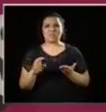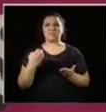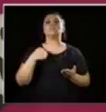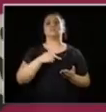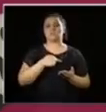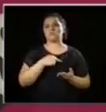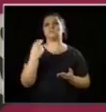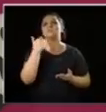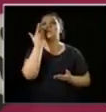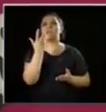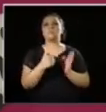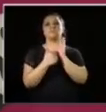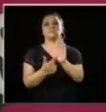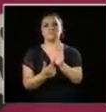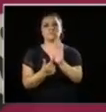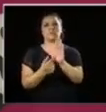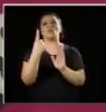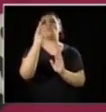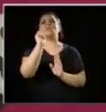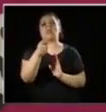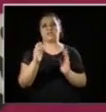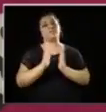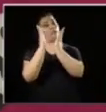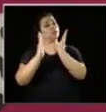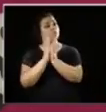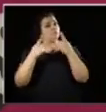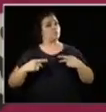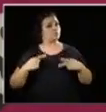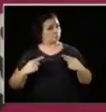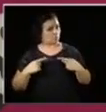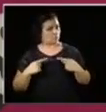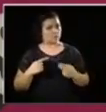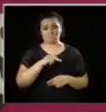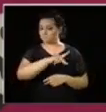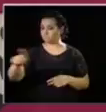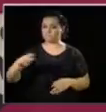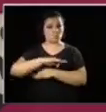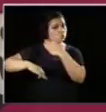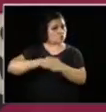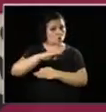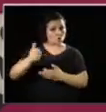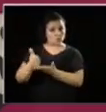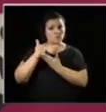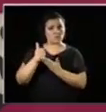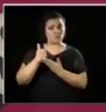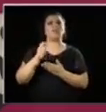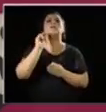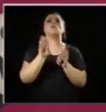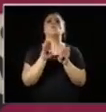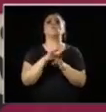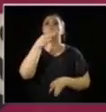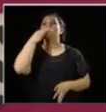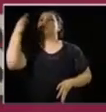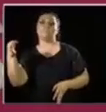con propuestas muy claras. Una es con participación ciudadana. Necesitamos que los ciudadanos estén denunciando los